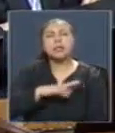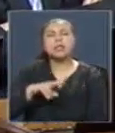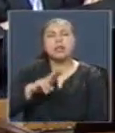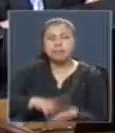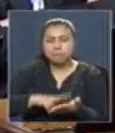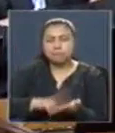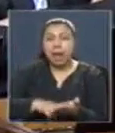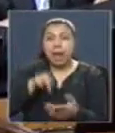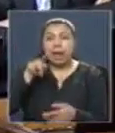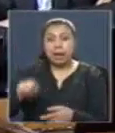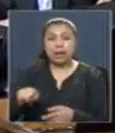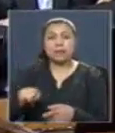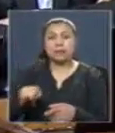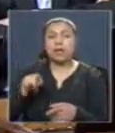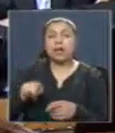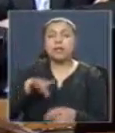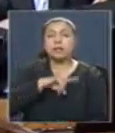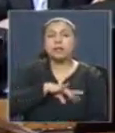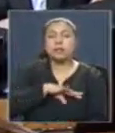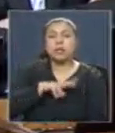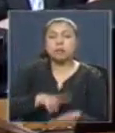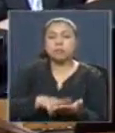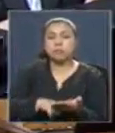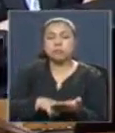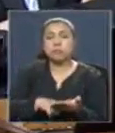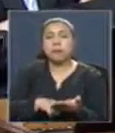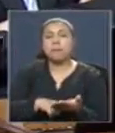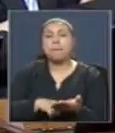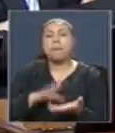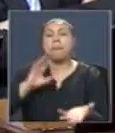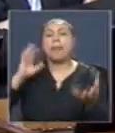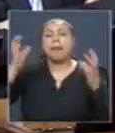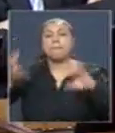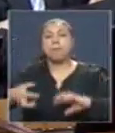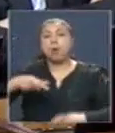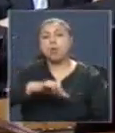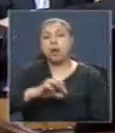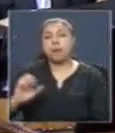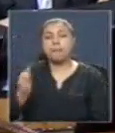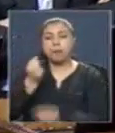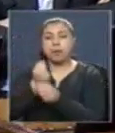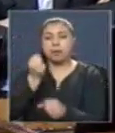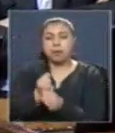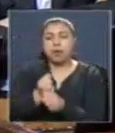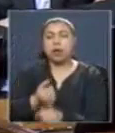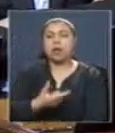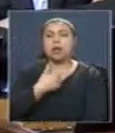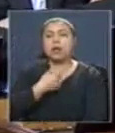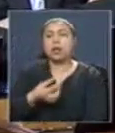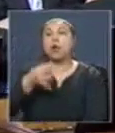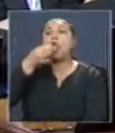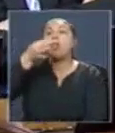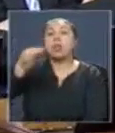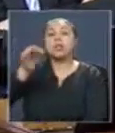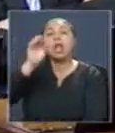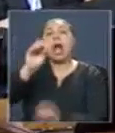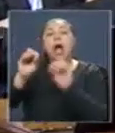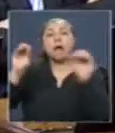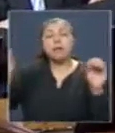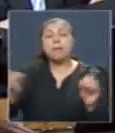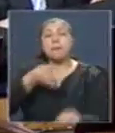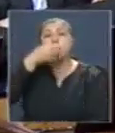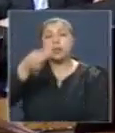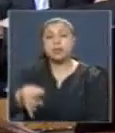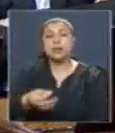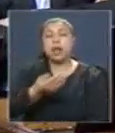mundo real, a ese Chile real, al mundo de las pymes, de la producción y el trabajo, le queremos hablar hoy día para decirle: